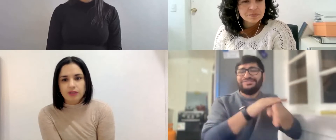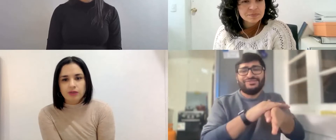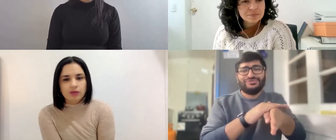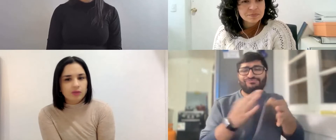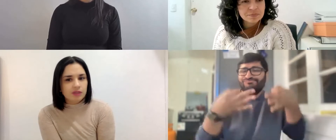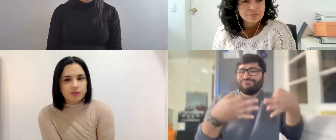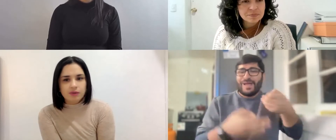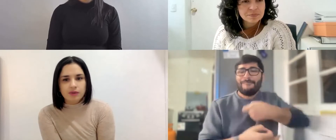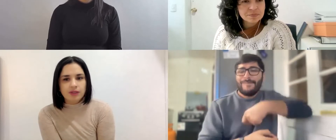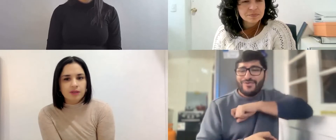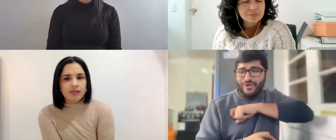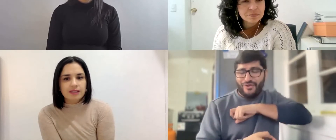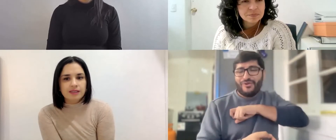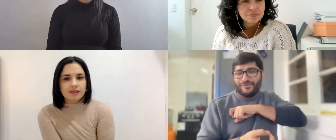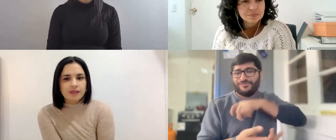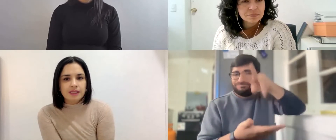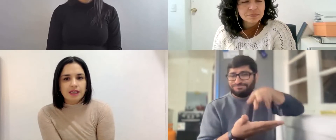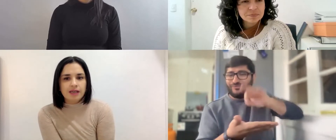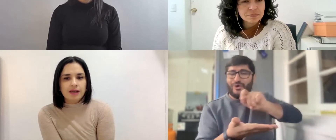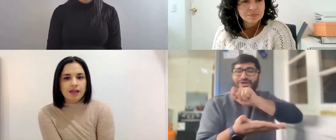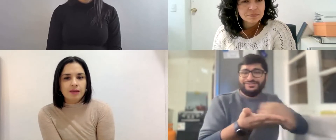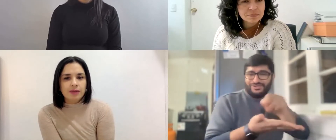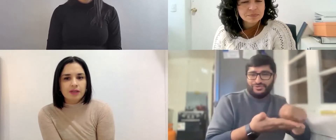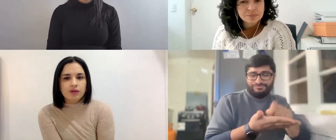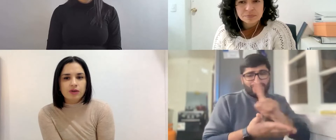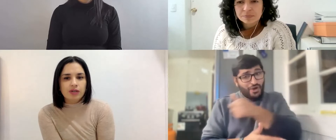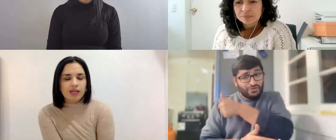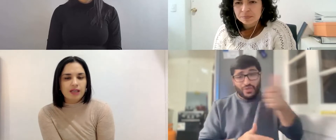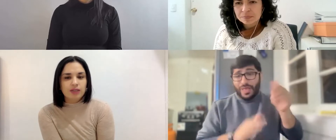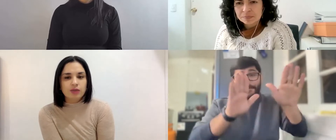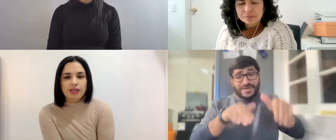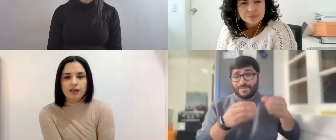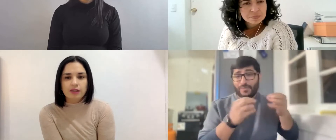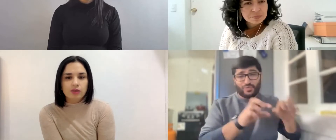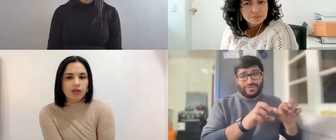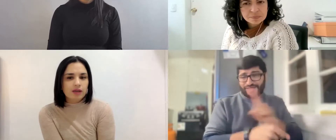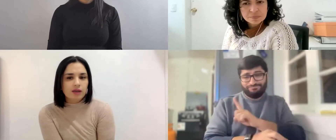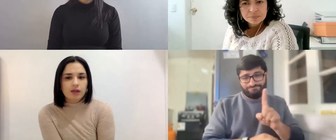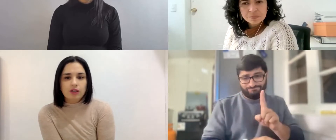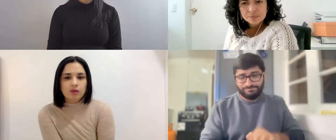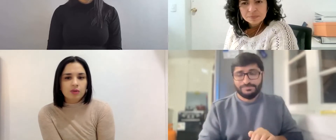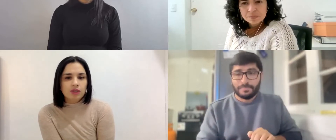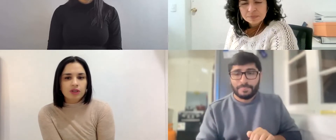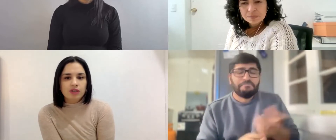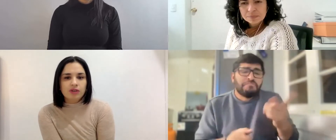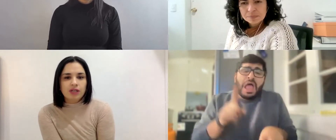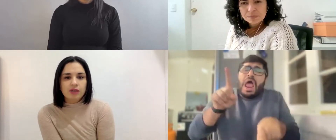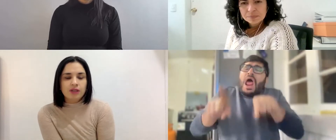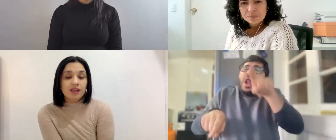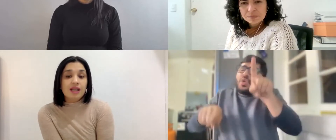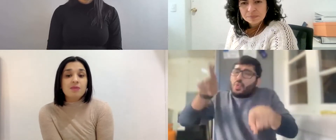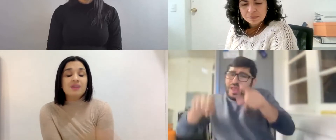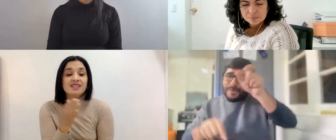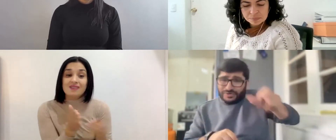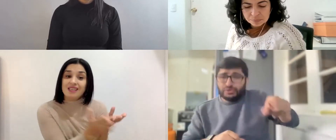igual que todo lo mismo, el tema de la accesibilidad al español, la lectura y la escritura, lo mismo que todos